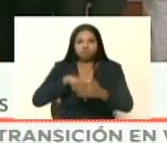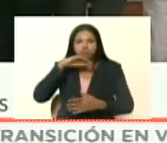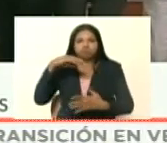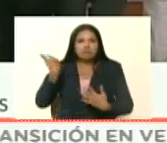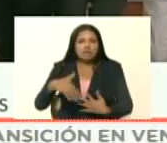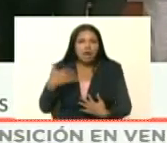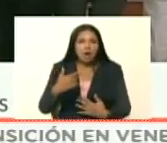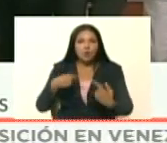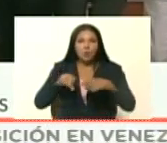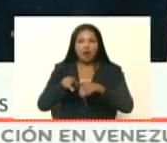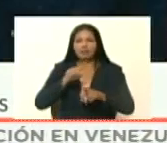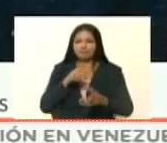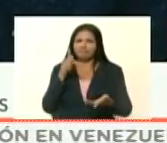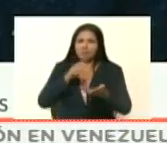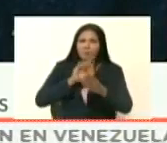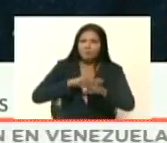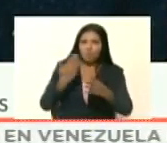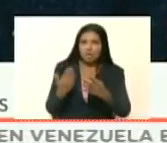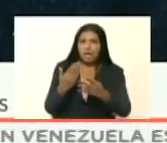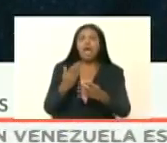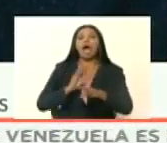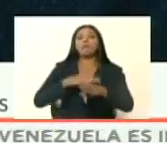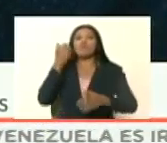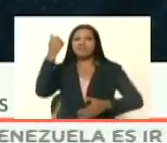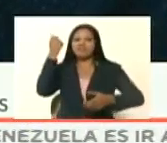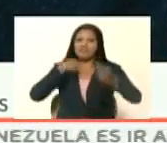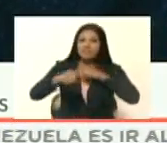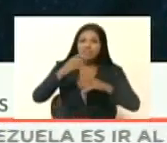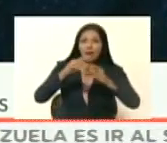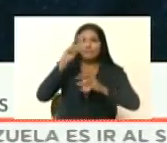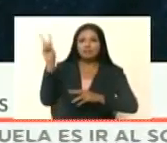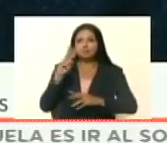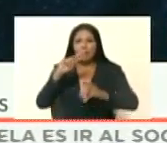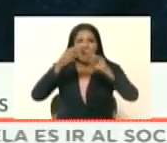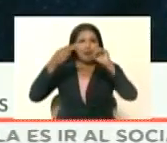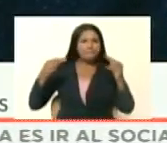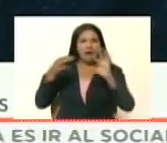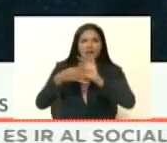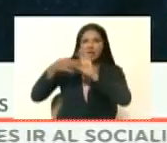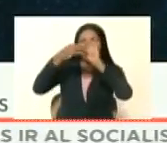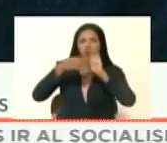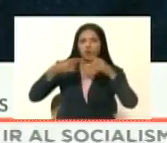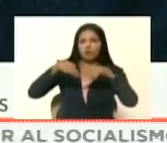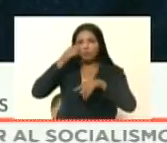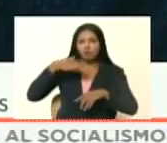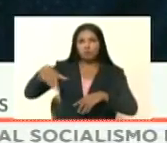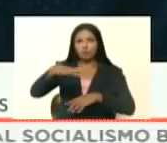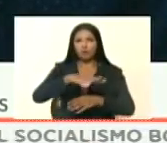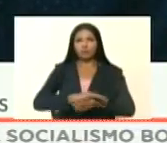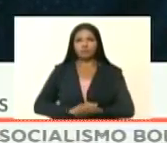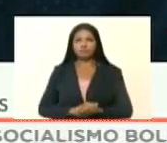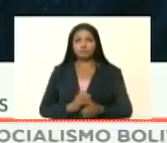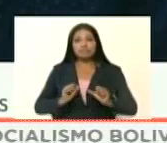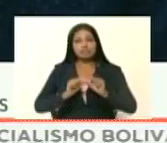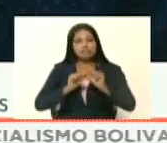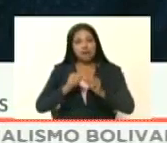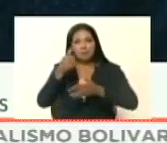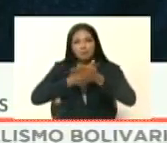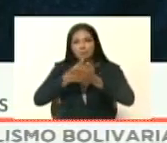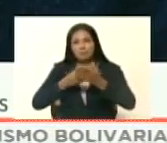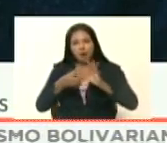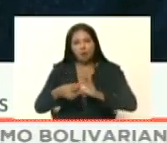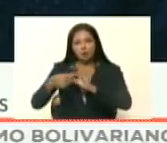allí por defender a Venezuela, por defender la paz, por defender la unión de nuestros pueblos. Sigamos batallando